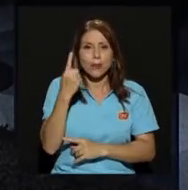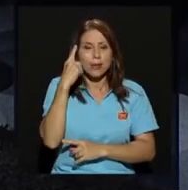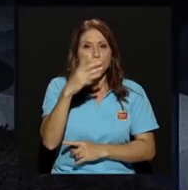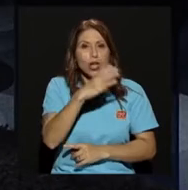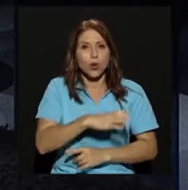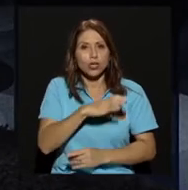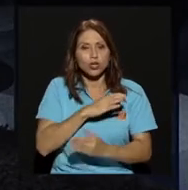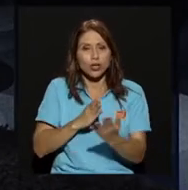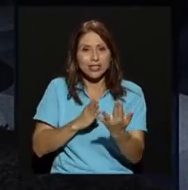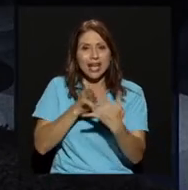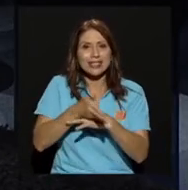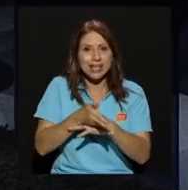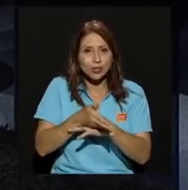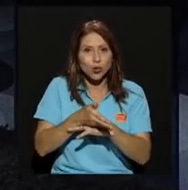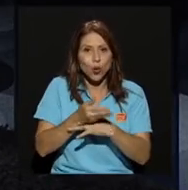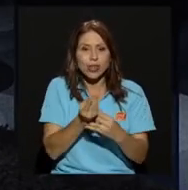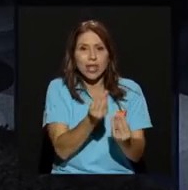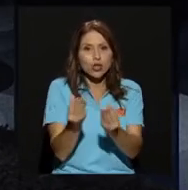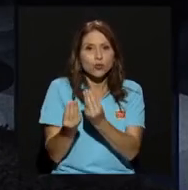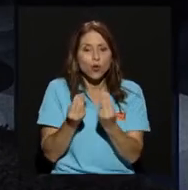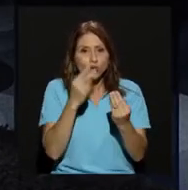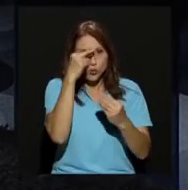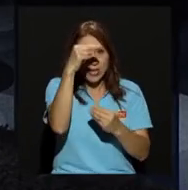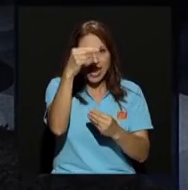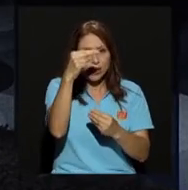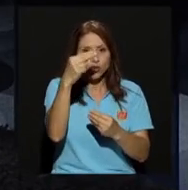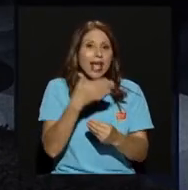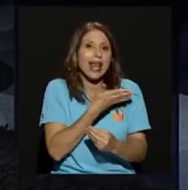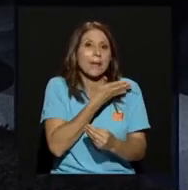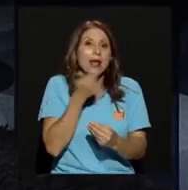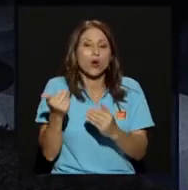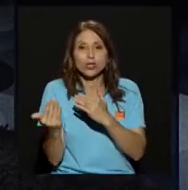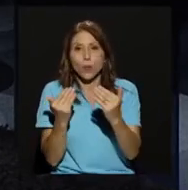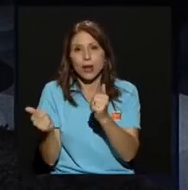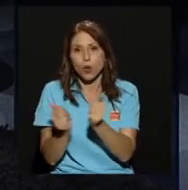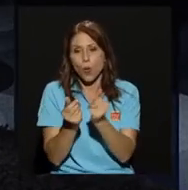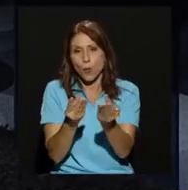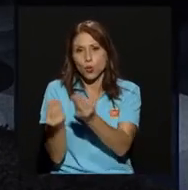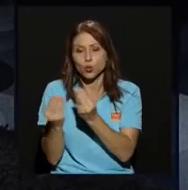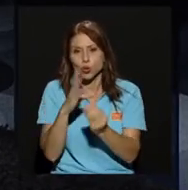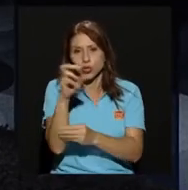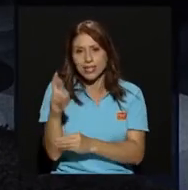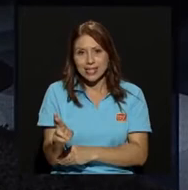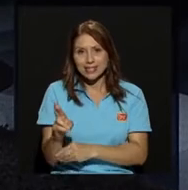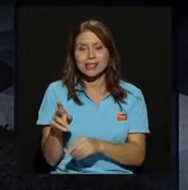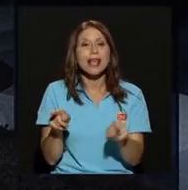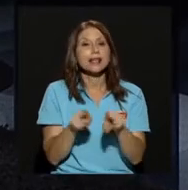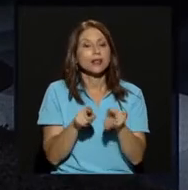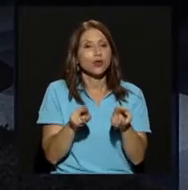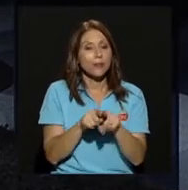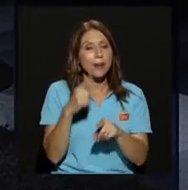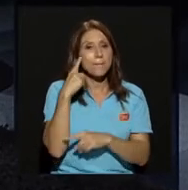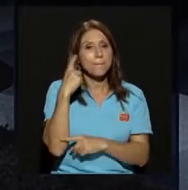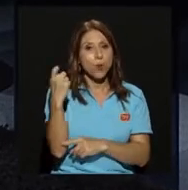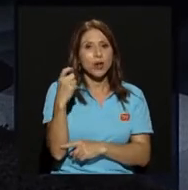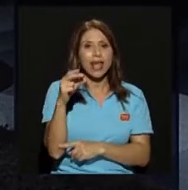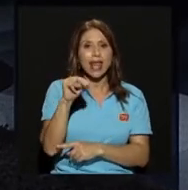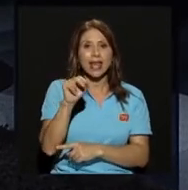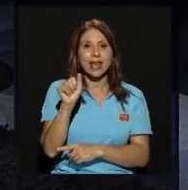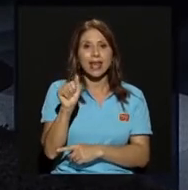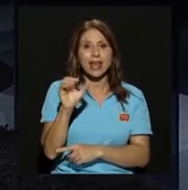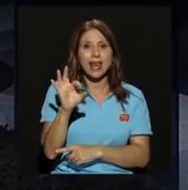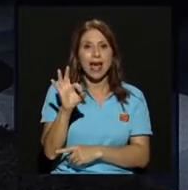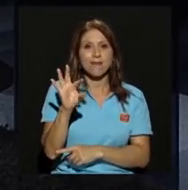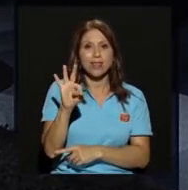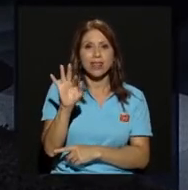de acceso de los productos mexicanos eran mejores a los que tenían los productos costarricenses sino también porque el nafta como tal